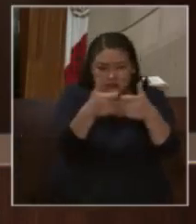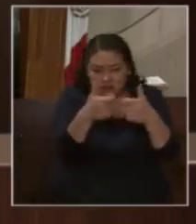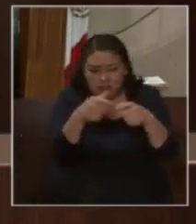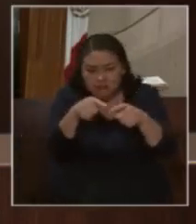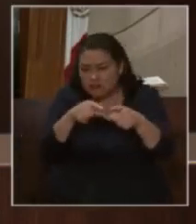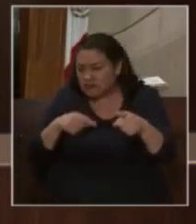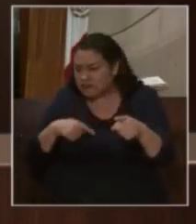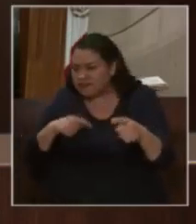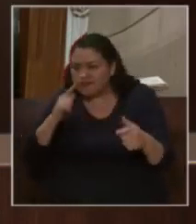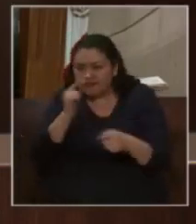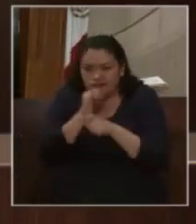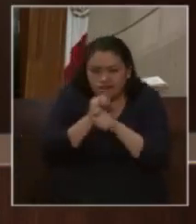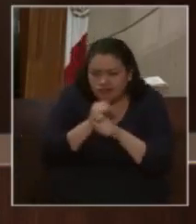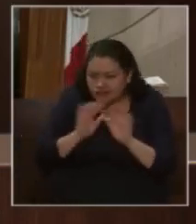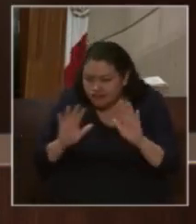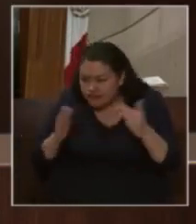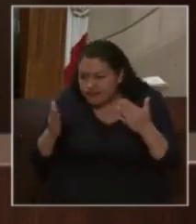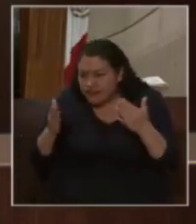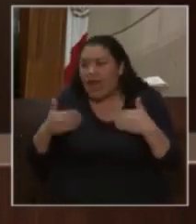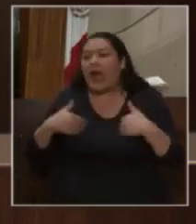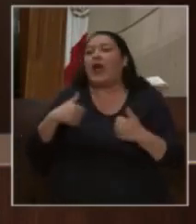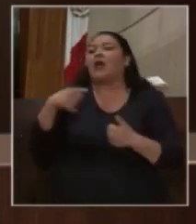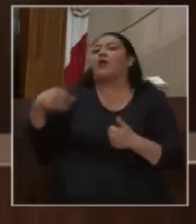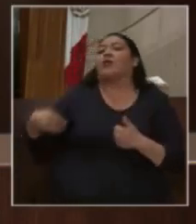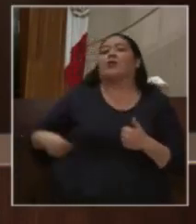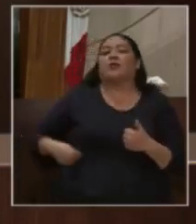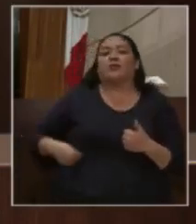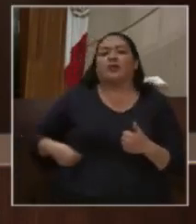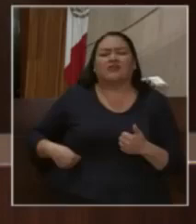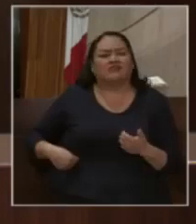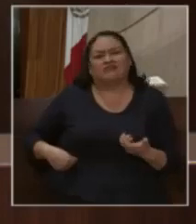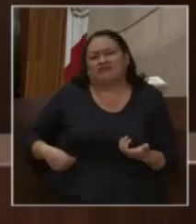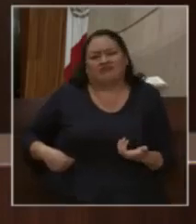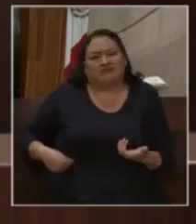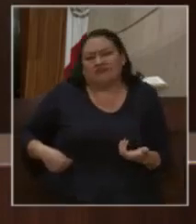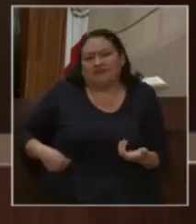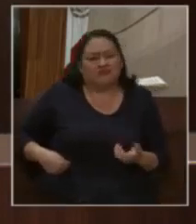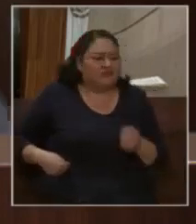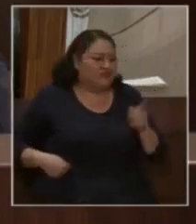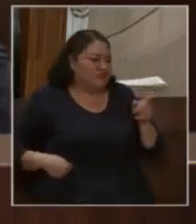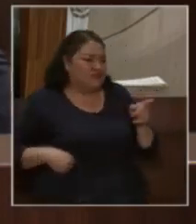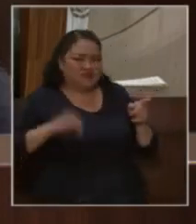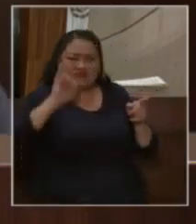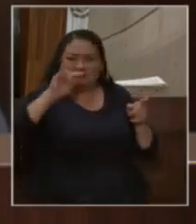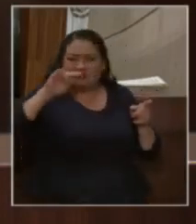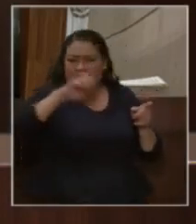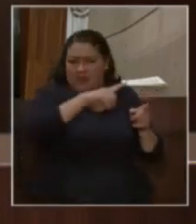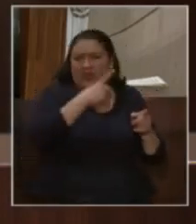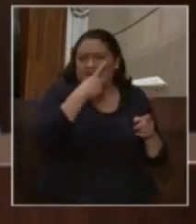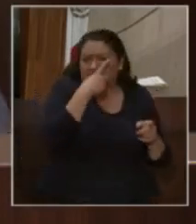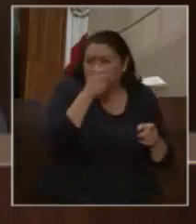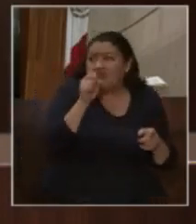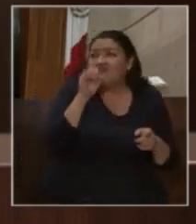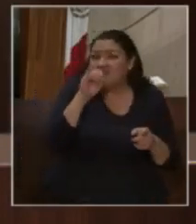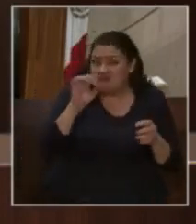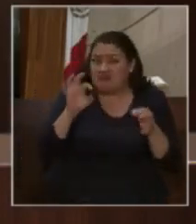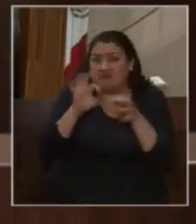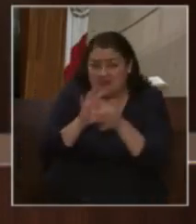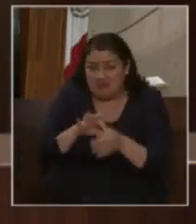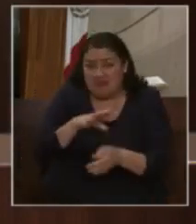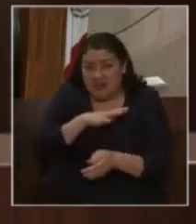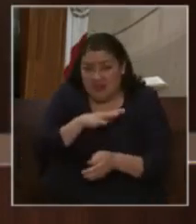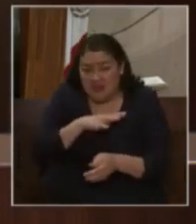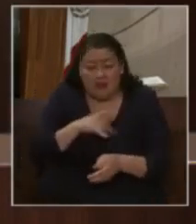natural la conclusión a la que llega la autoridad responsable. En efecto, a mí me parece que la